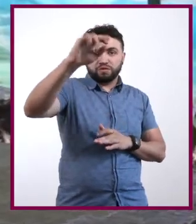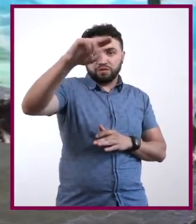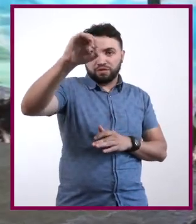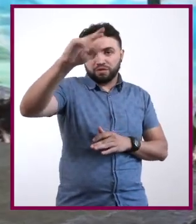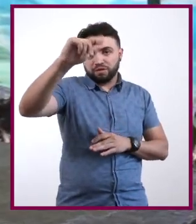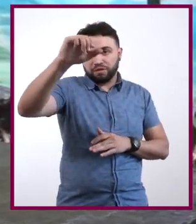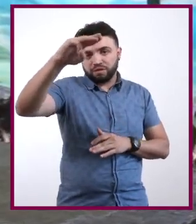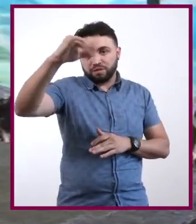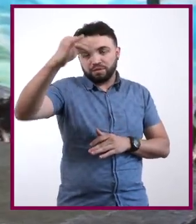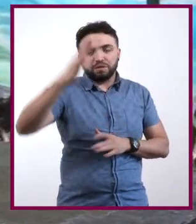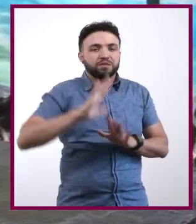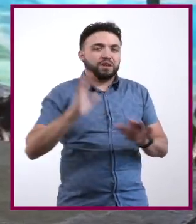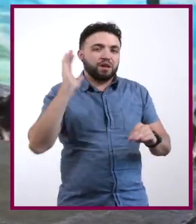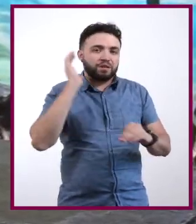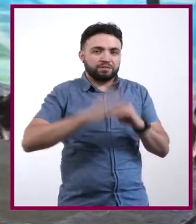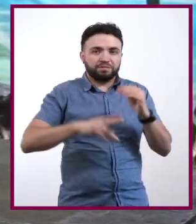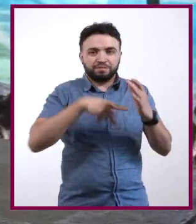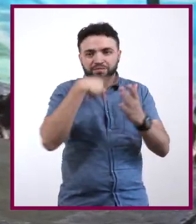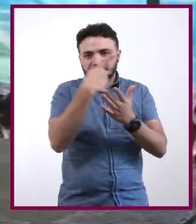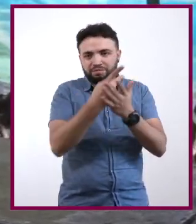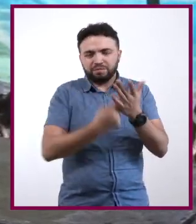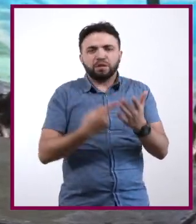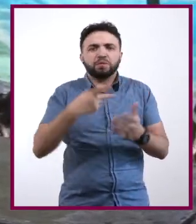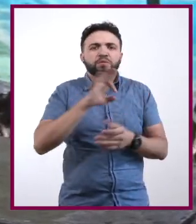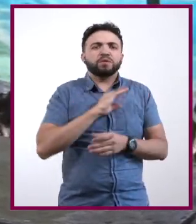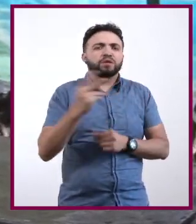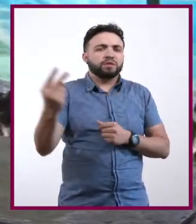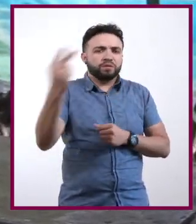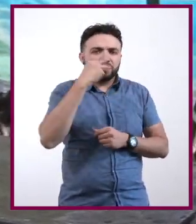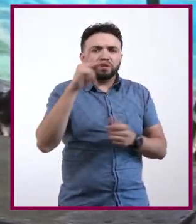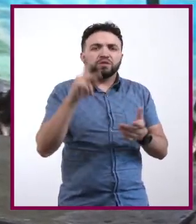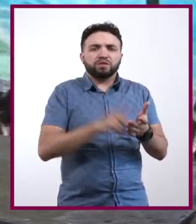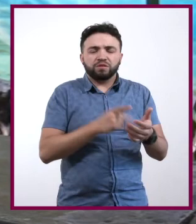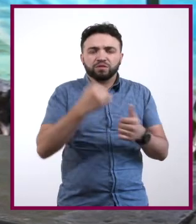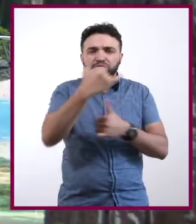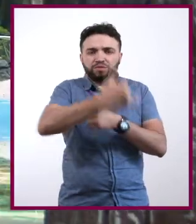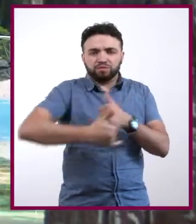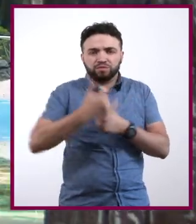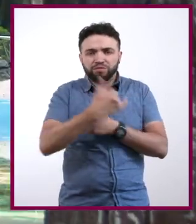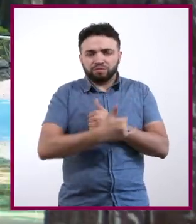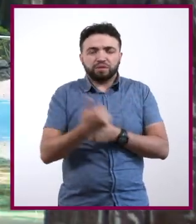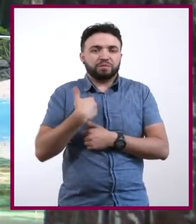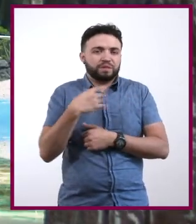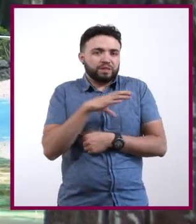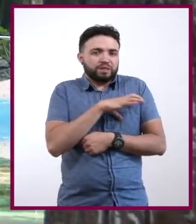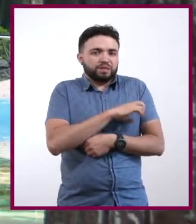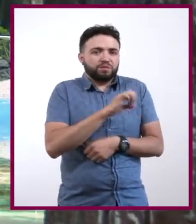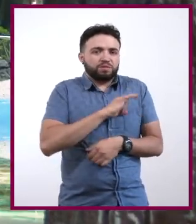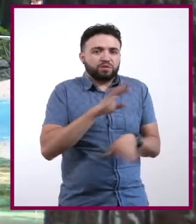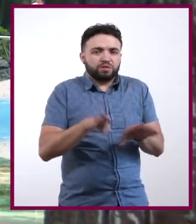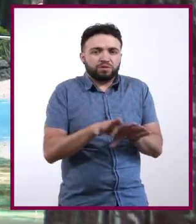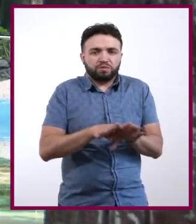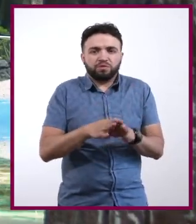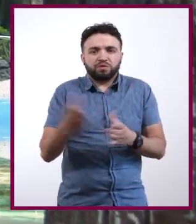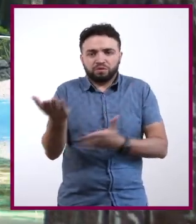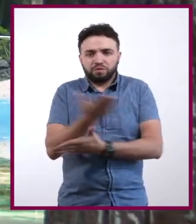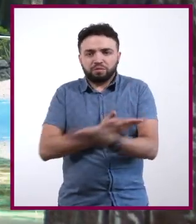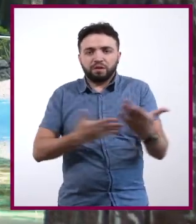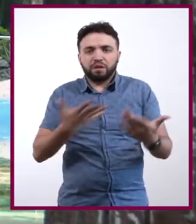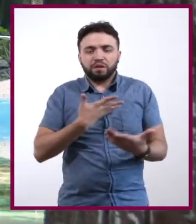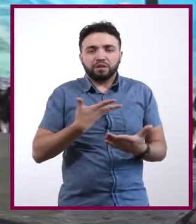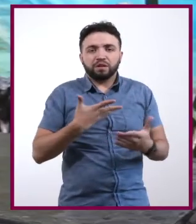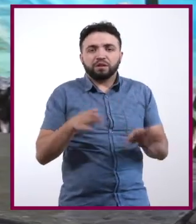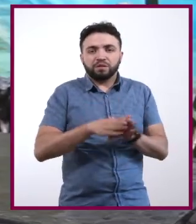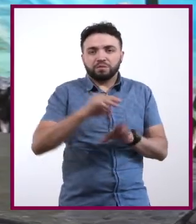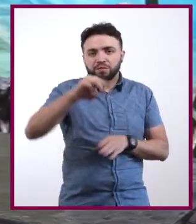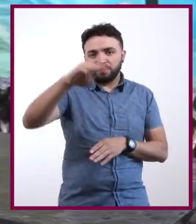llegado al final del programa, pero les recordamos que pueden volver a verlo en nuestro canal de YouTube. Y nos encantaría que nos compartan si tienen mascotas o cómo